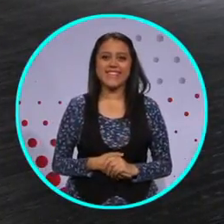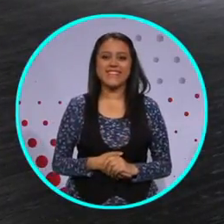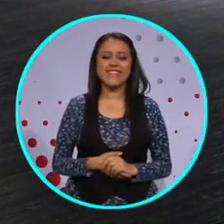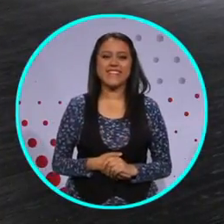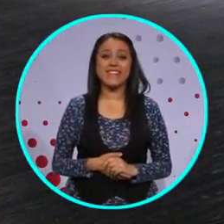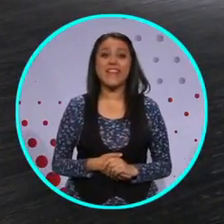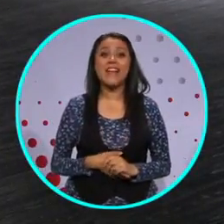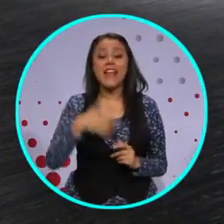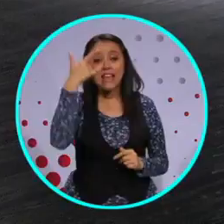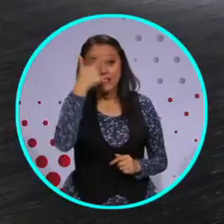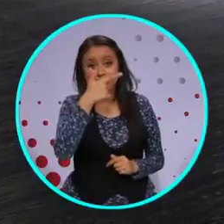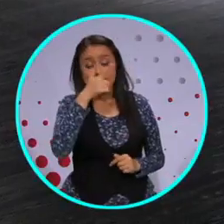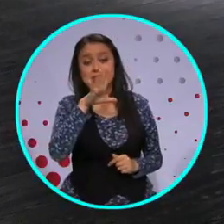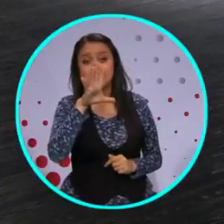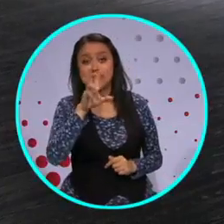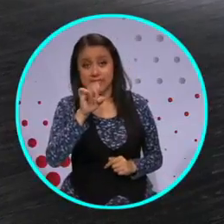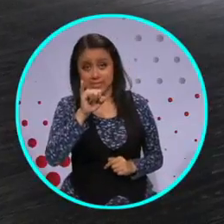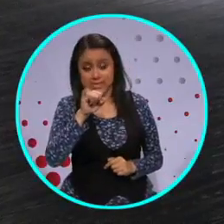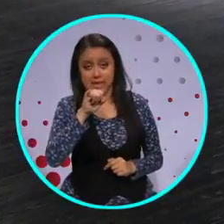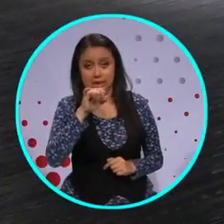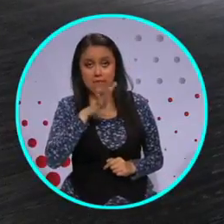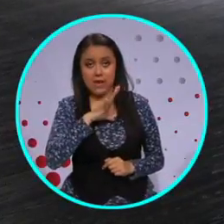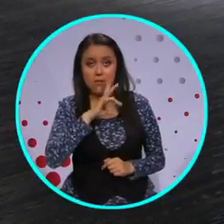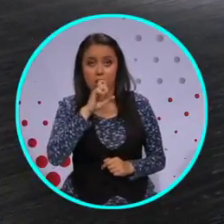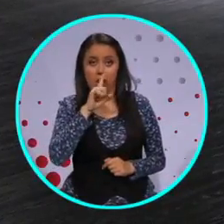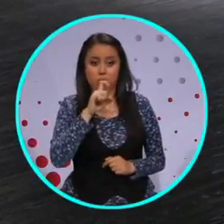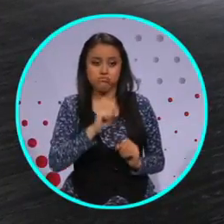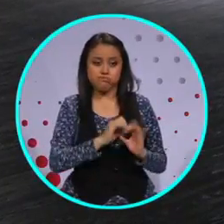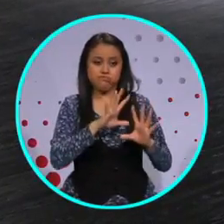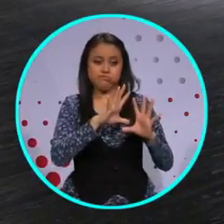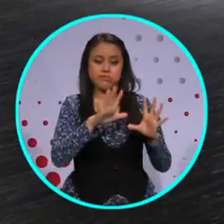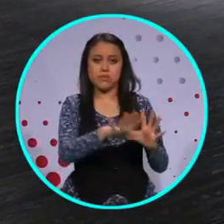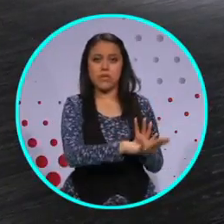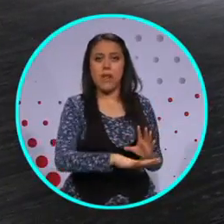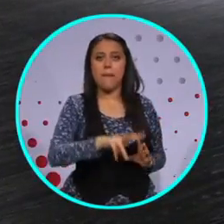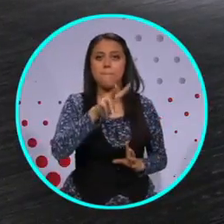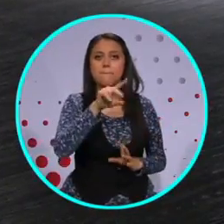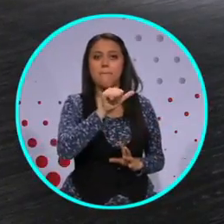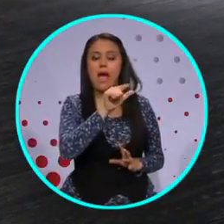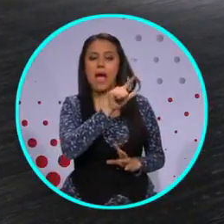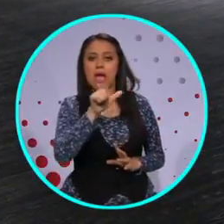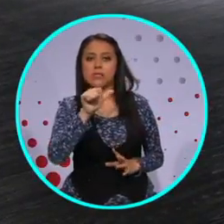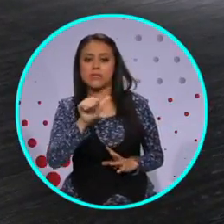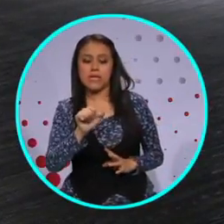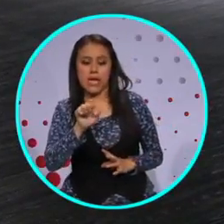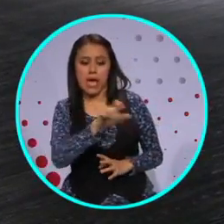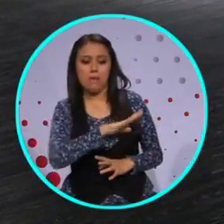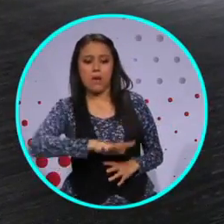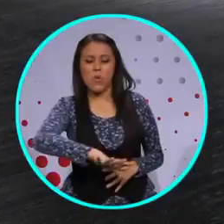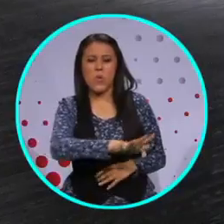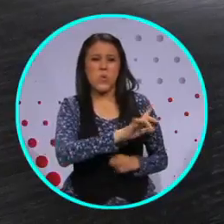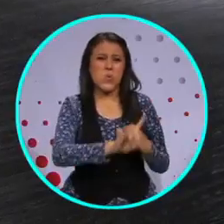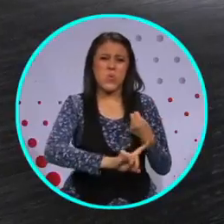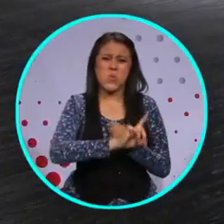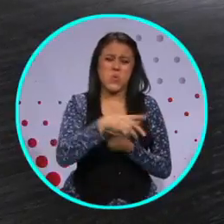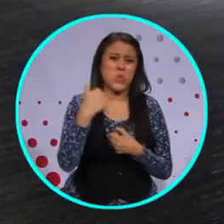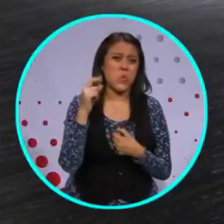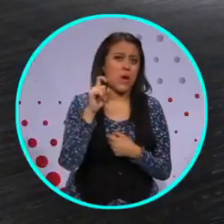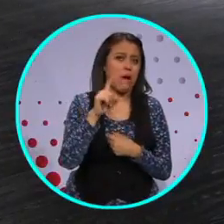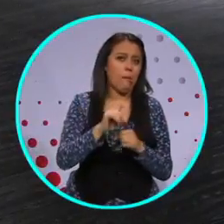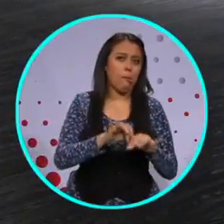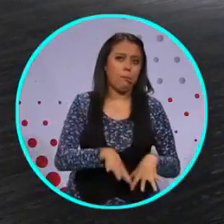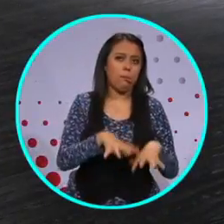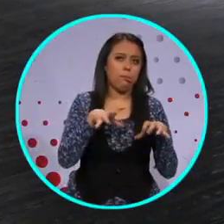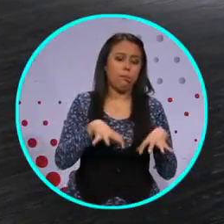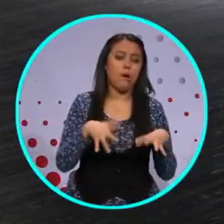por las noches y cuando regrese a la presión todos los vecinos del valle impresionante pues no sé